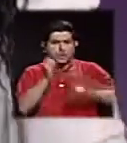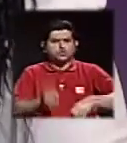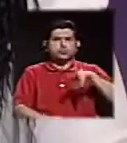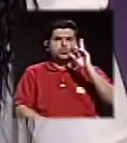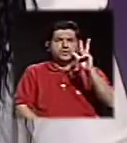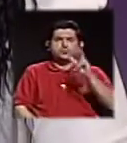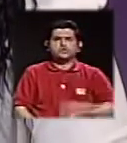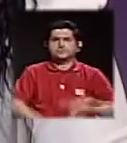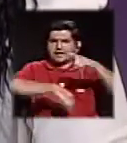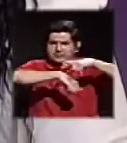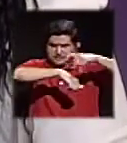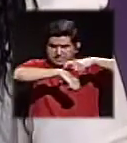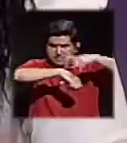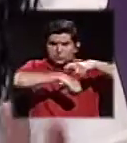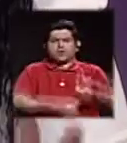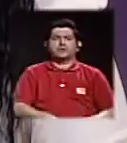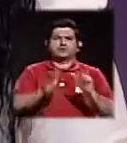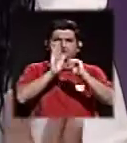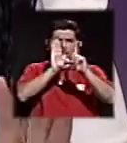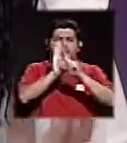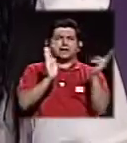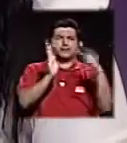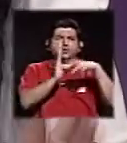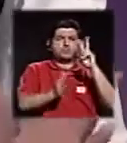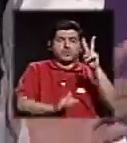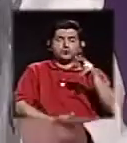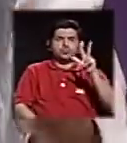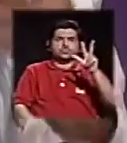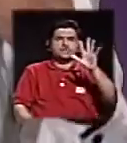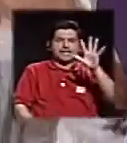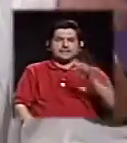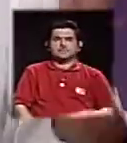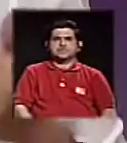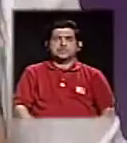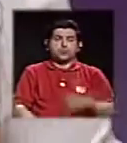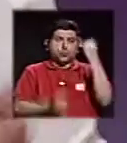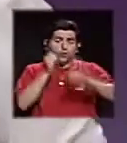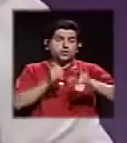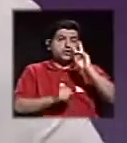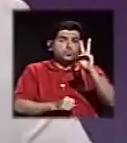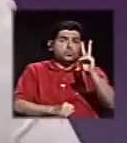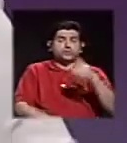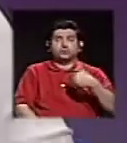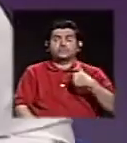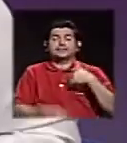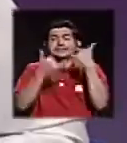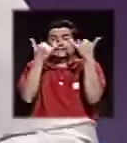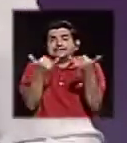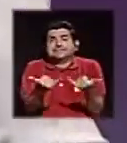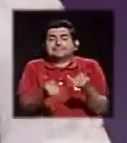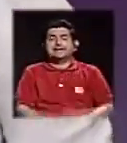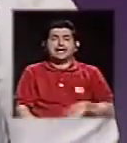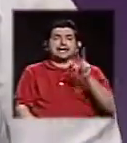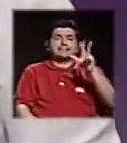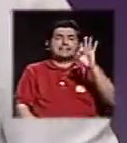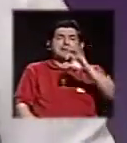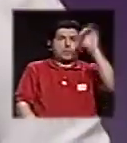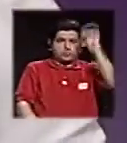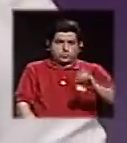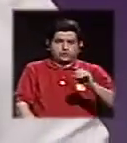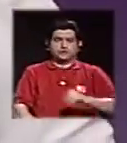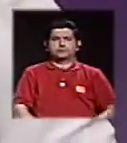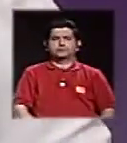tres periodos estábamos bueno en el 2002 que fue un 35 y estos últimos dos pues hemos tenido ya un 39 por ciento